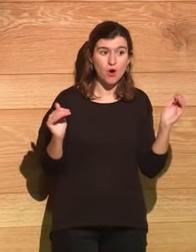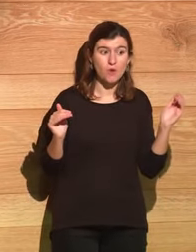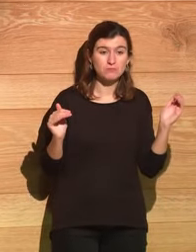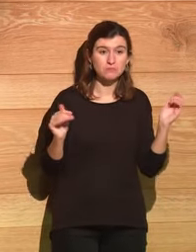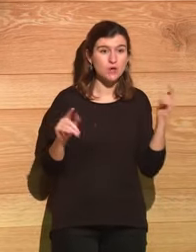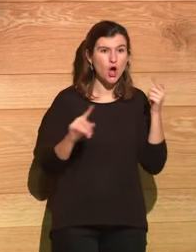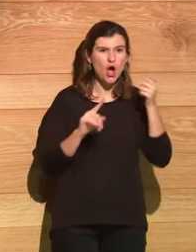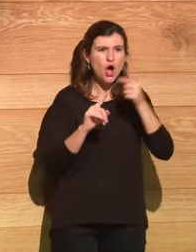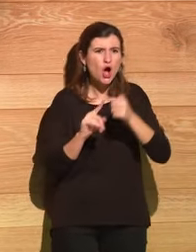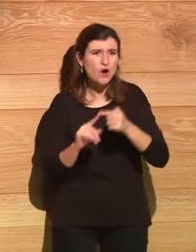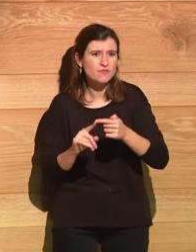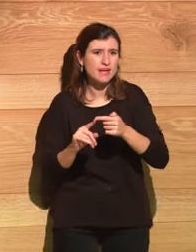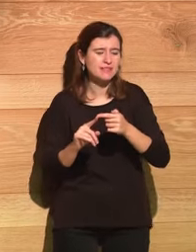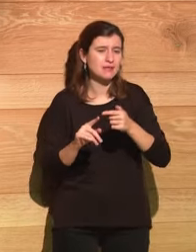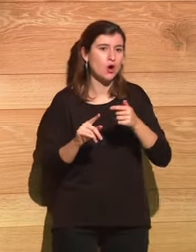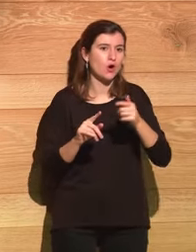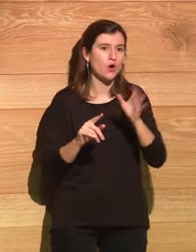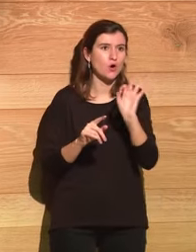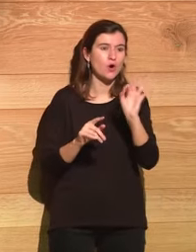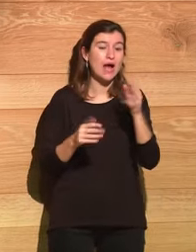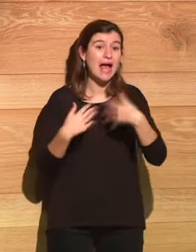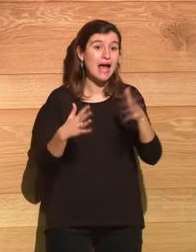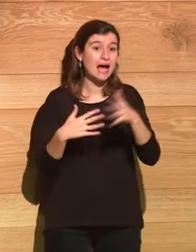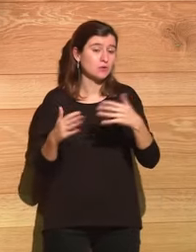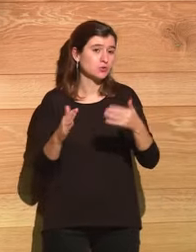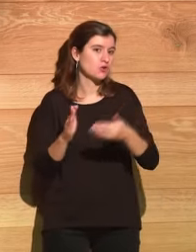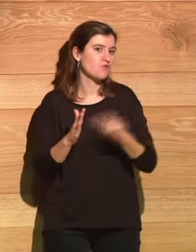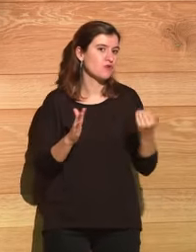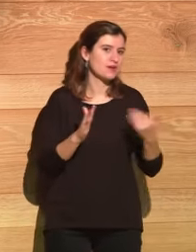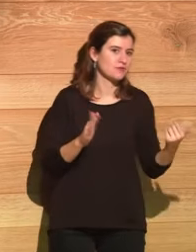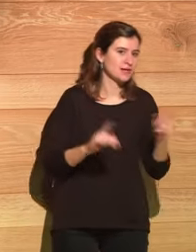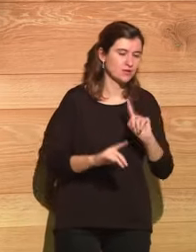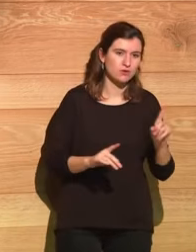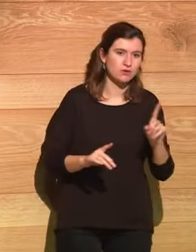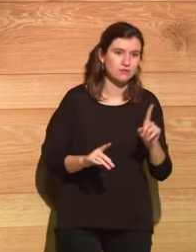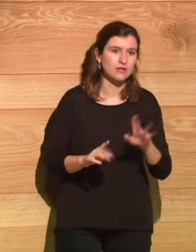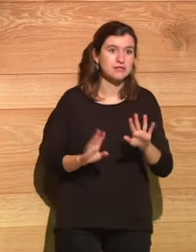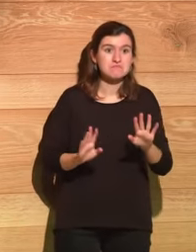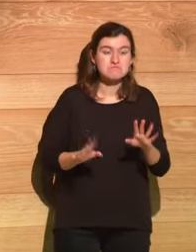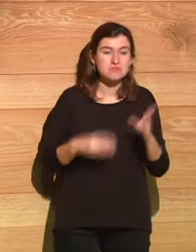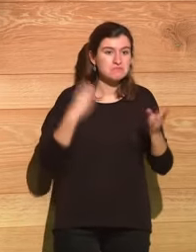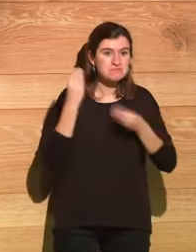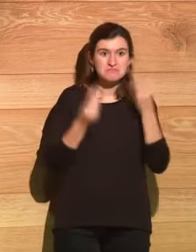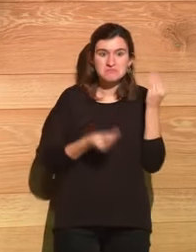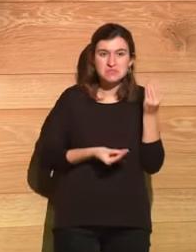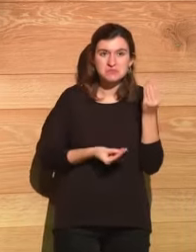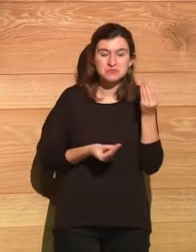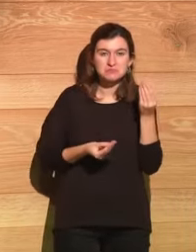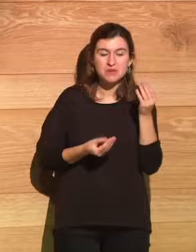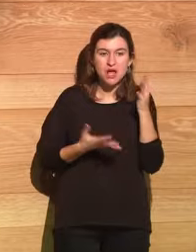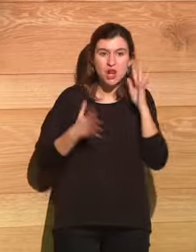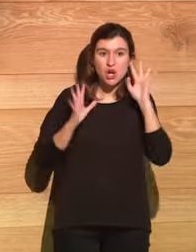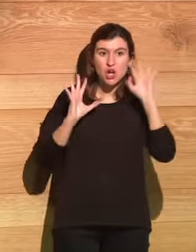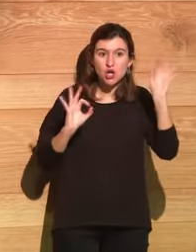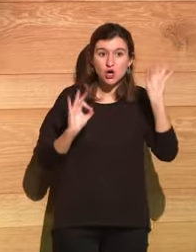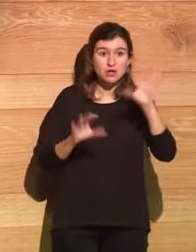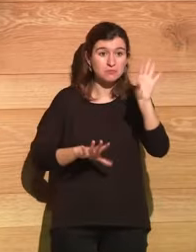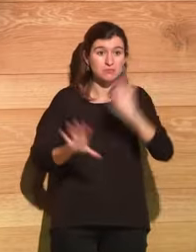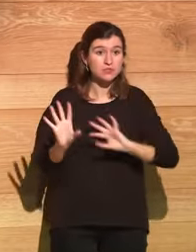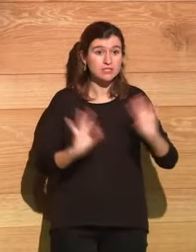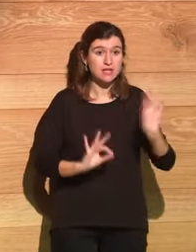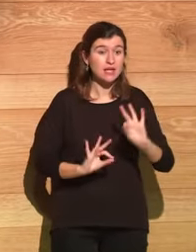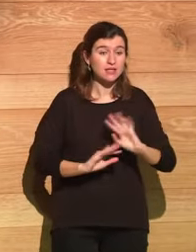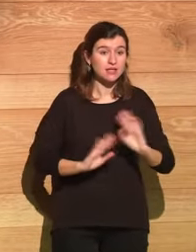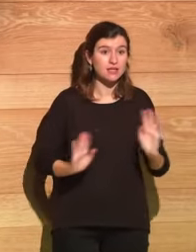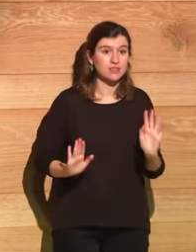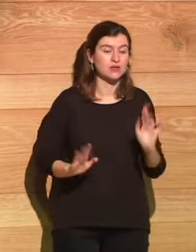intención, no se ha quitado a nadie, por decirlo así, o no se eligió entre dos para poner a otro, sino simplemente lo que nos parecía que era evidente y siempre con el subrayado